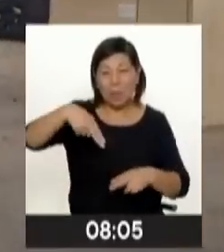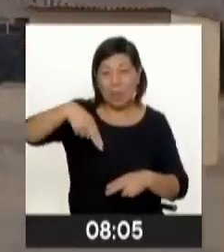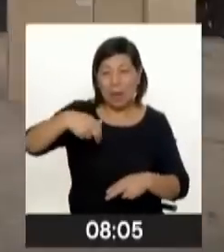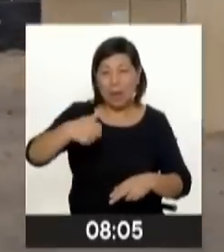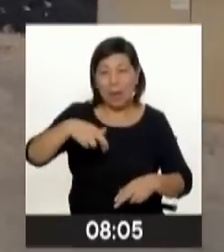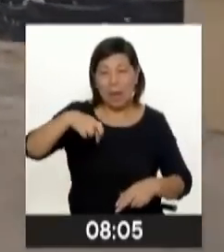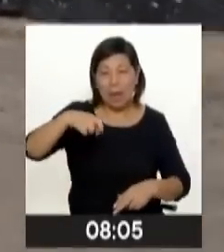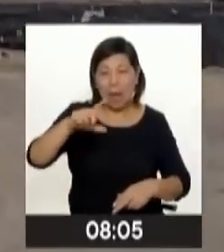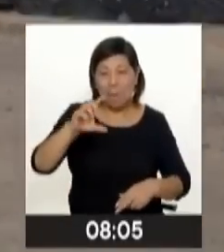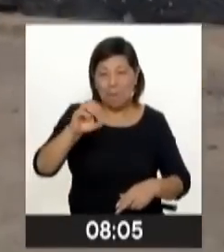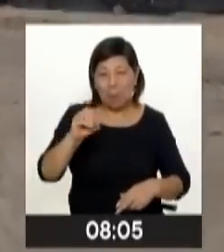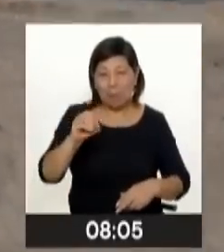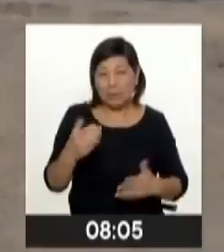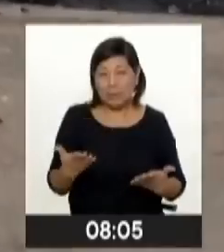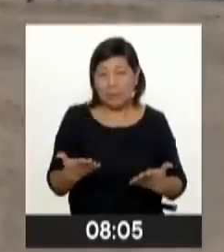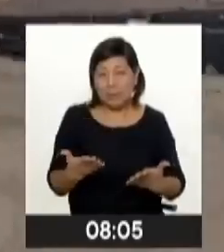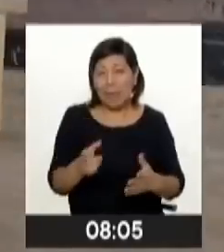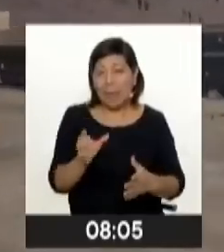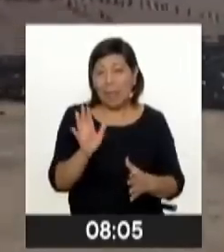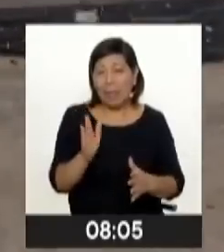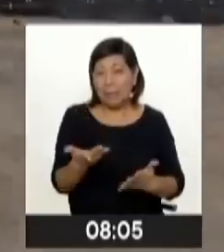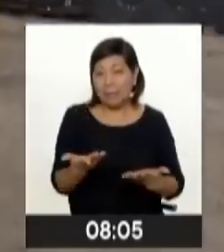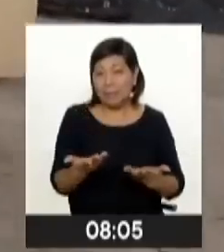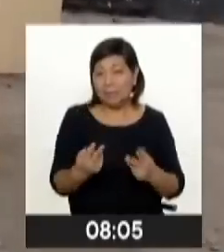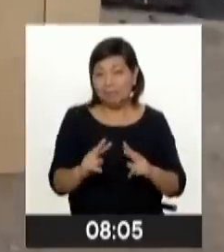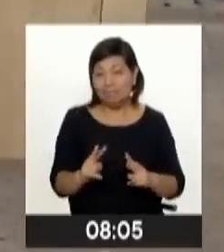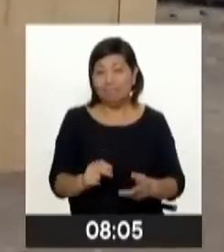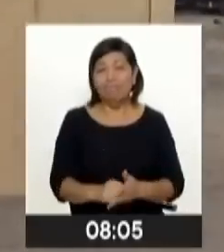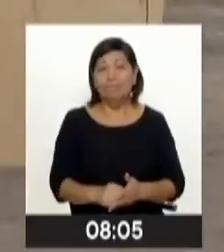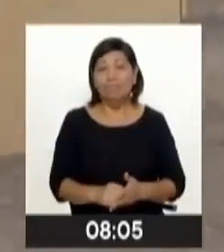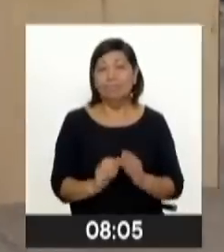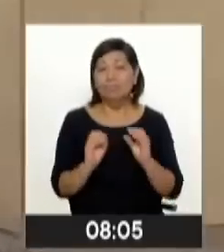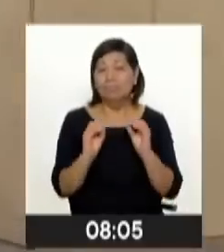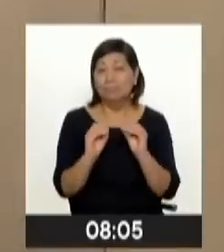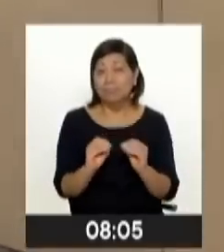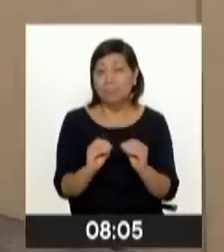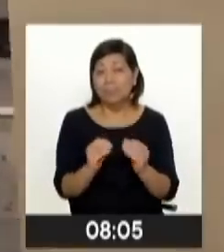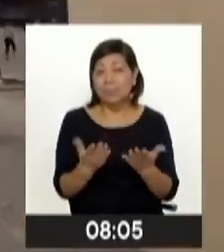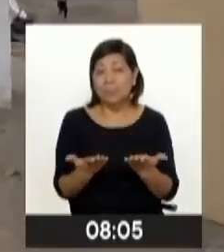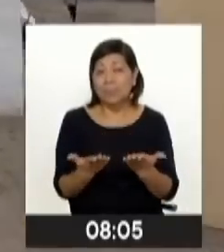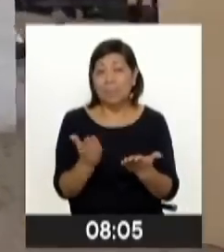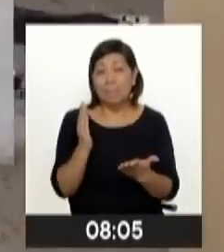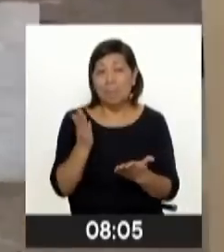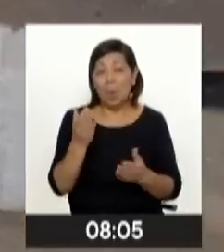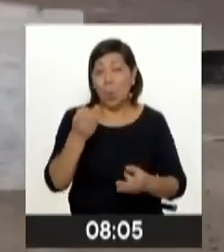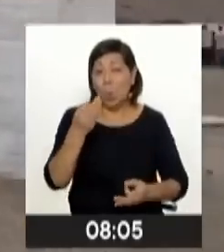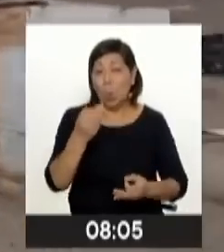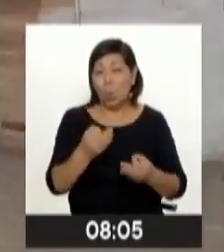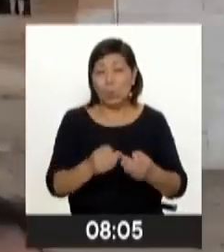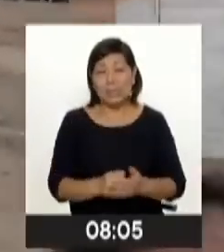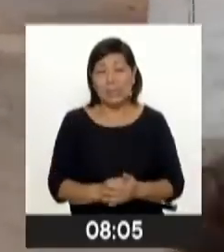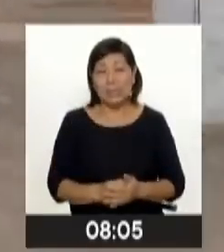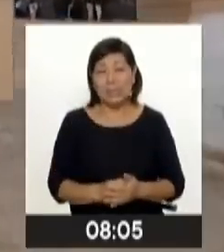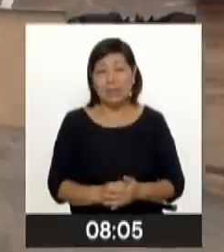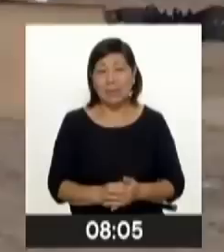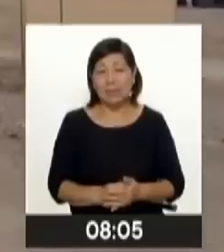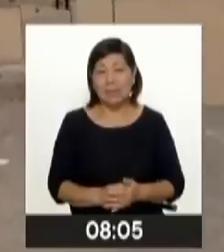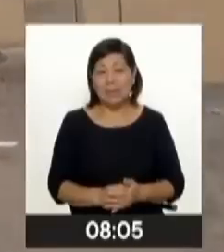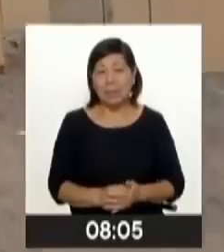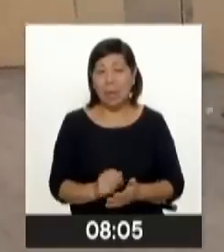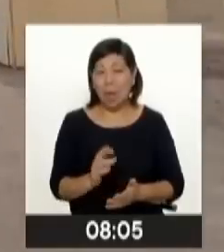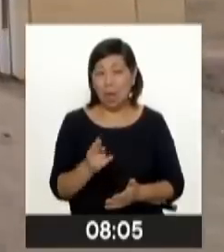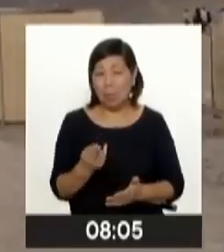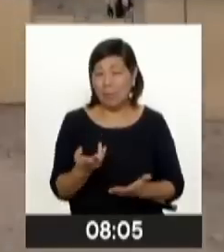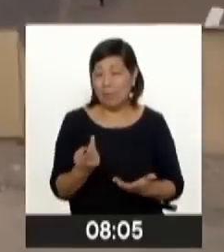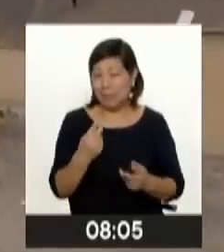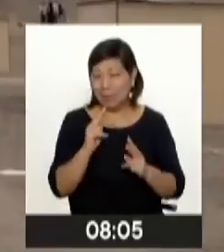Naplo. Bueno, y esta es una situación que se da tras un mandato judicial, flagrancia delictiva